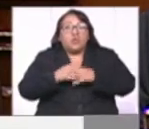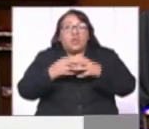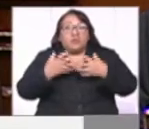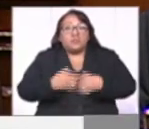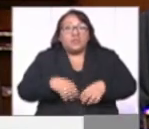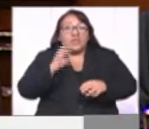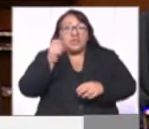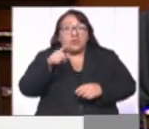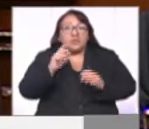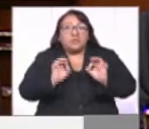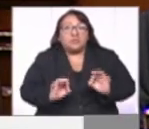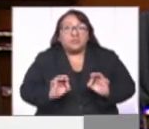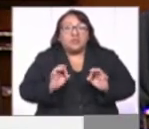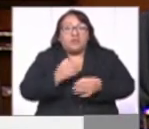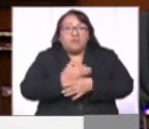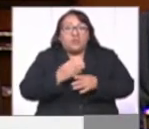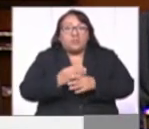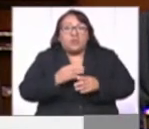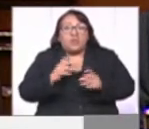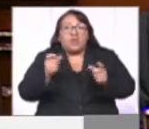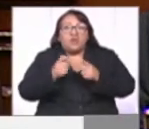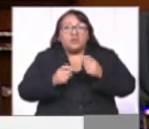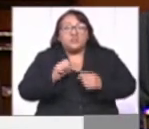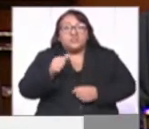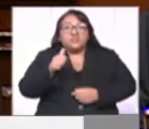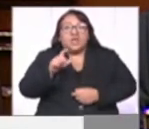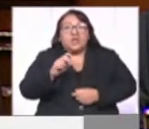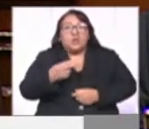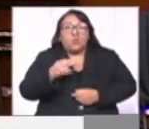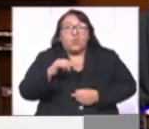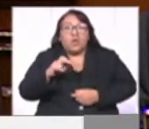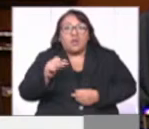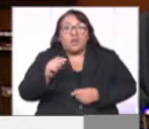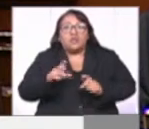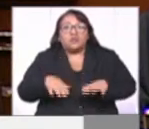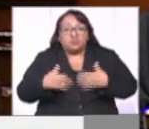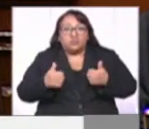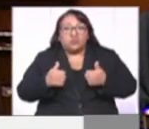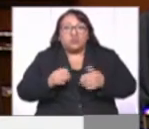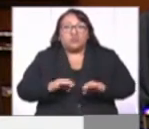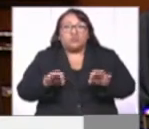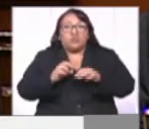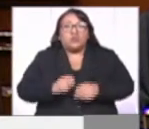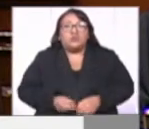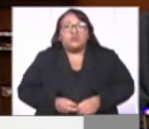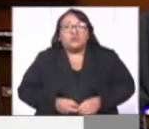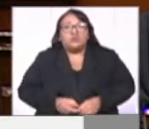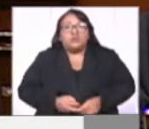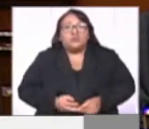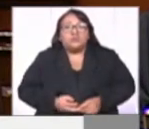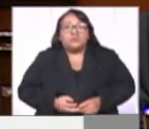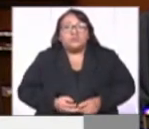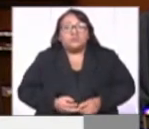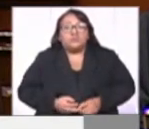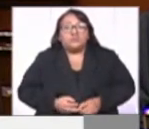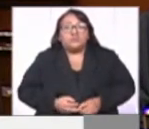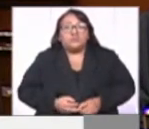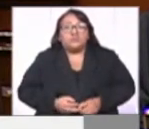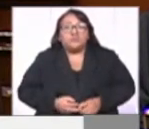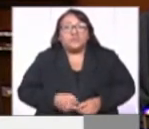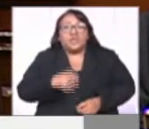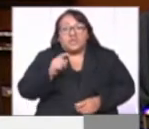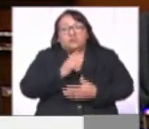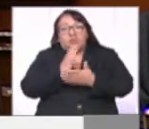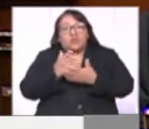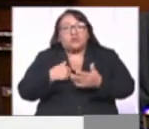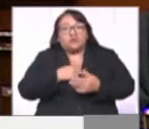que también en esa misma línea iba el colega Salguana y creo que esto sería saludable y no estaríamos afectando tanto en estos momentos, en esta recesión que